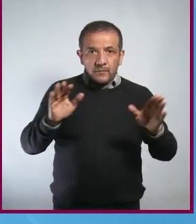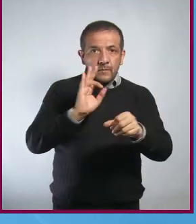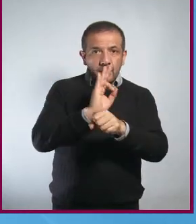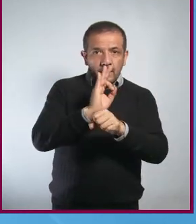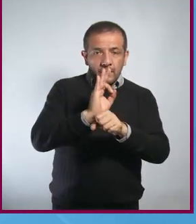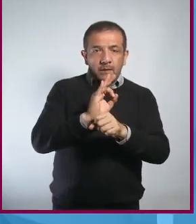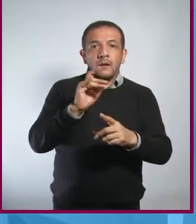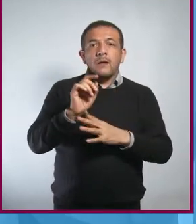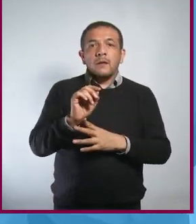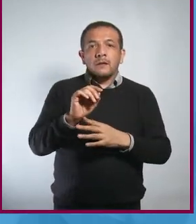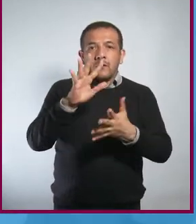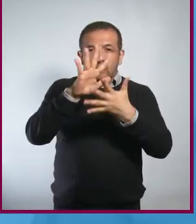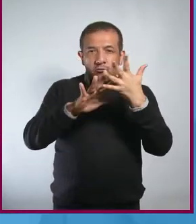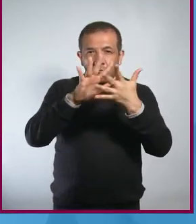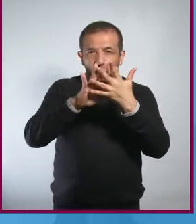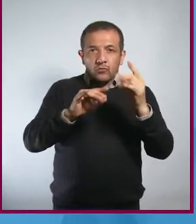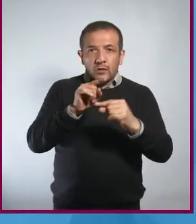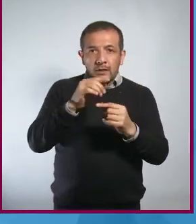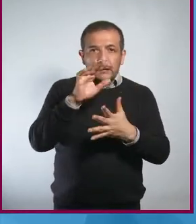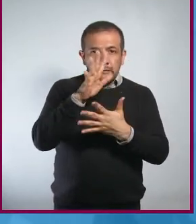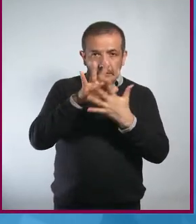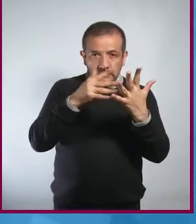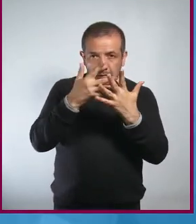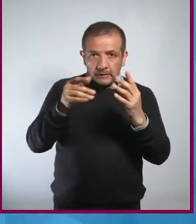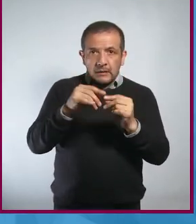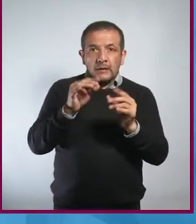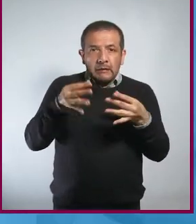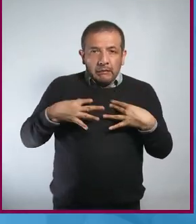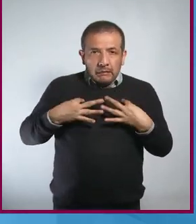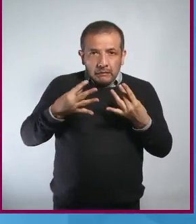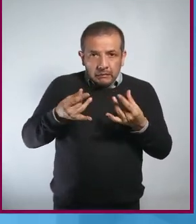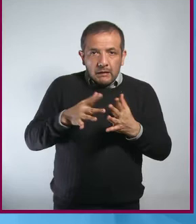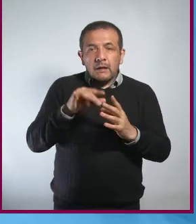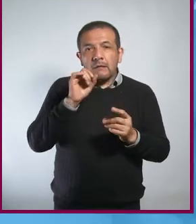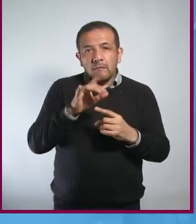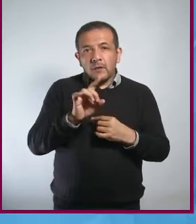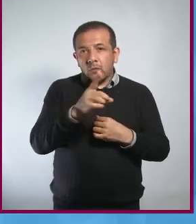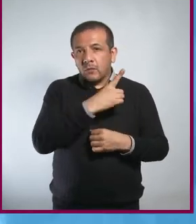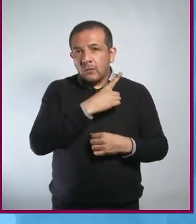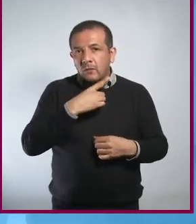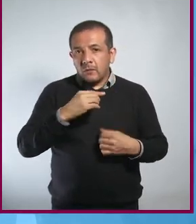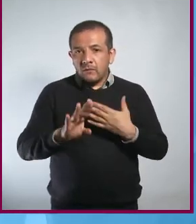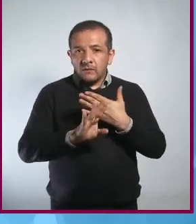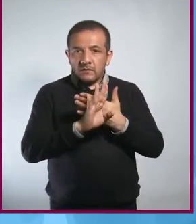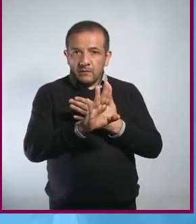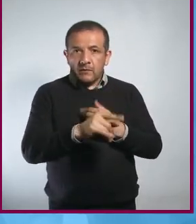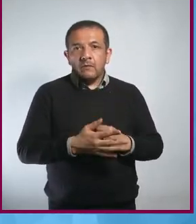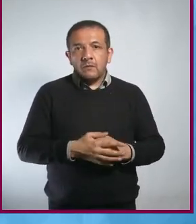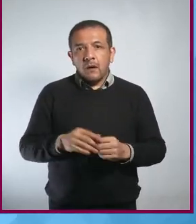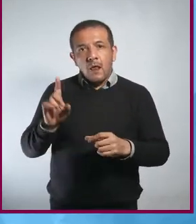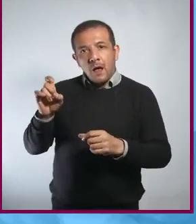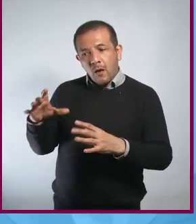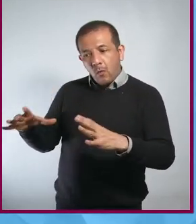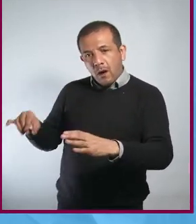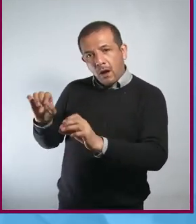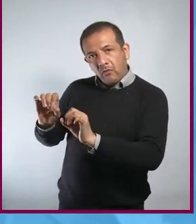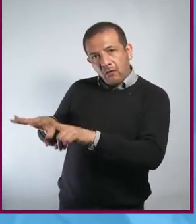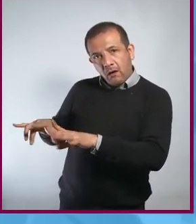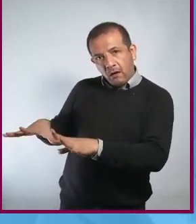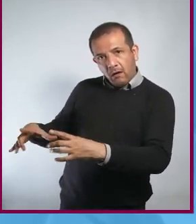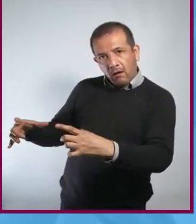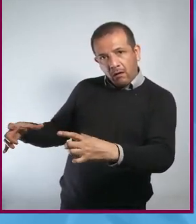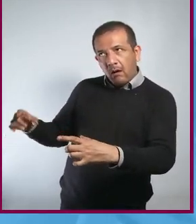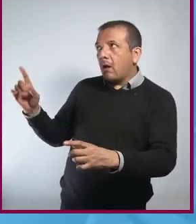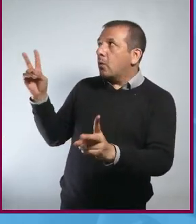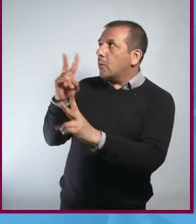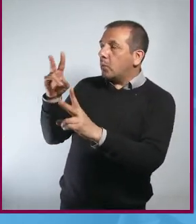insectos. Para eliminar y controlar al mosquito, se recomienda: evita conservar agua en recipientes ubicados